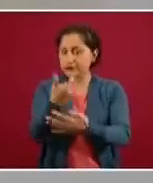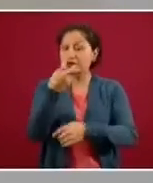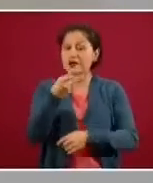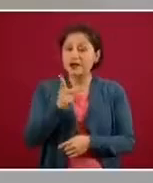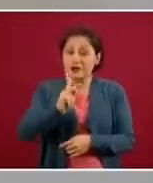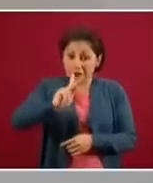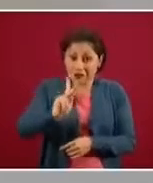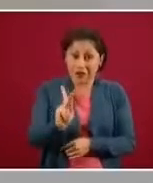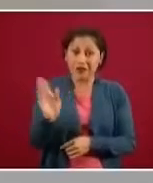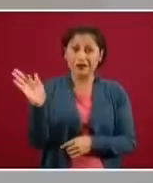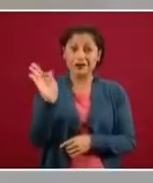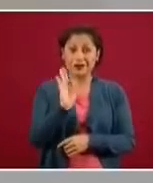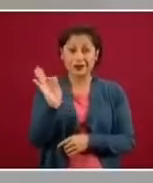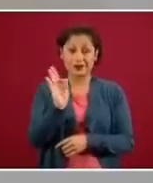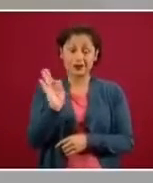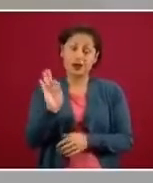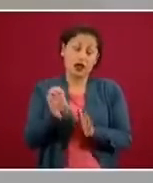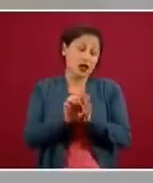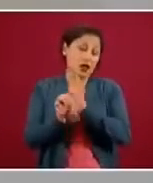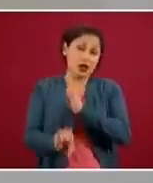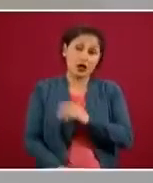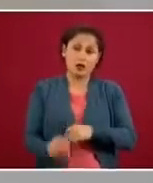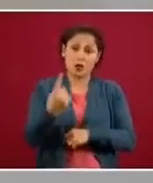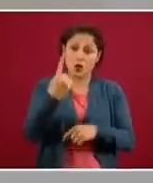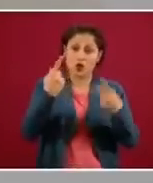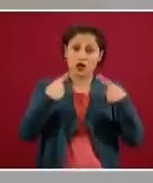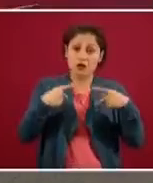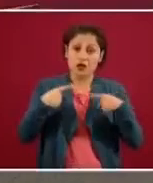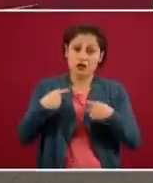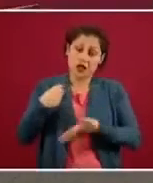se ve en cierta manera presionada para tener que ir a